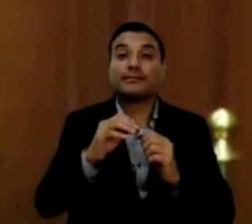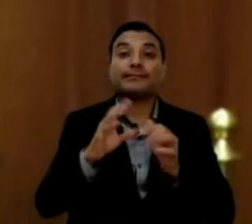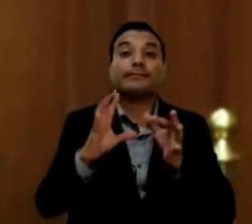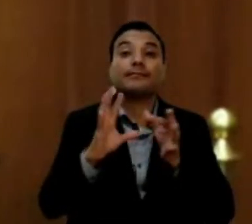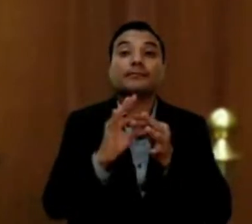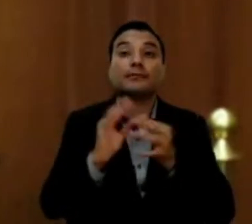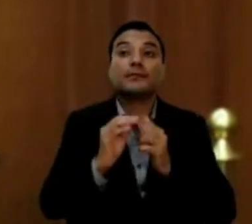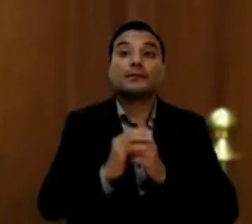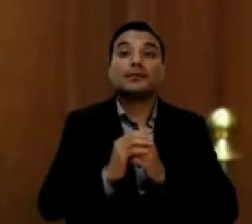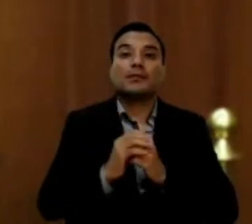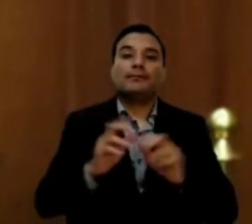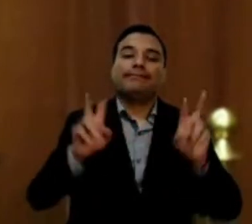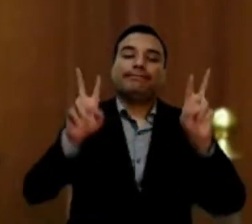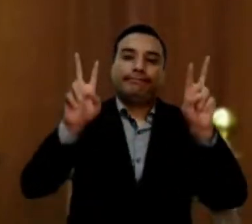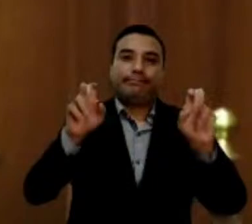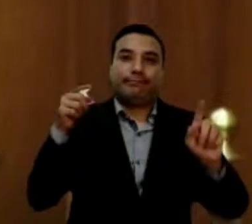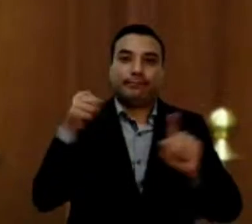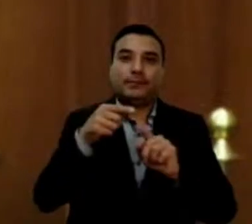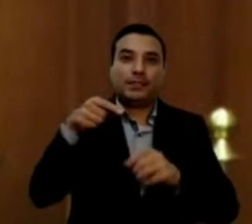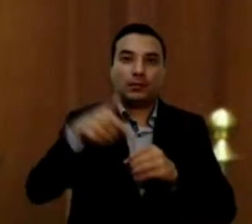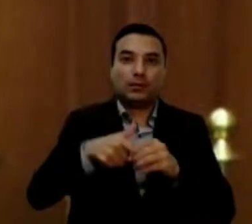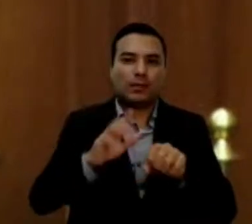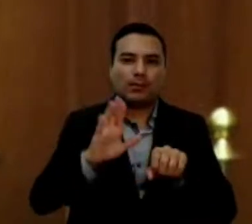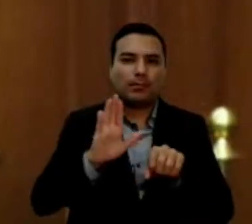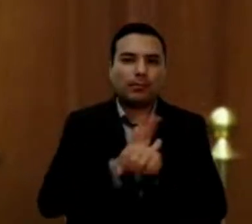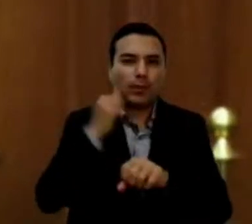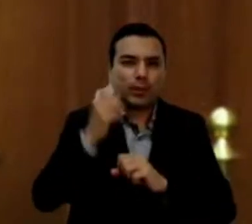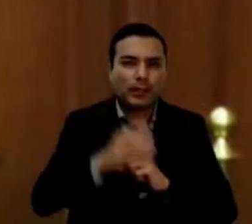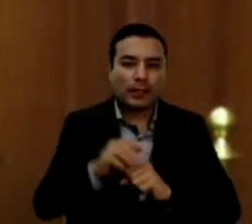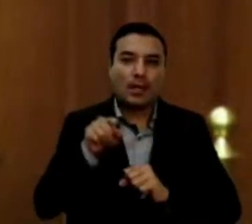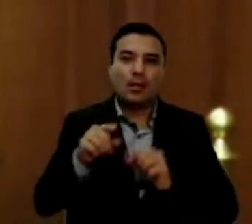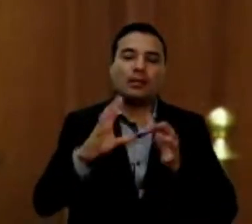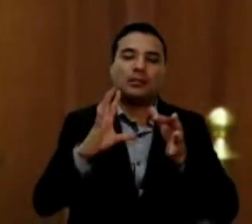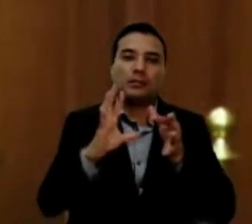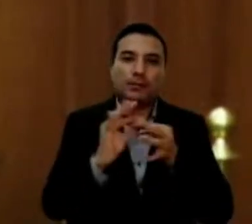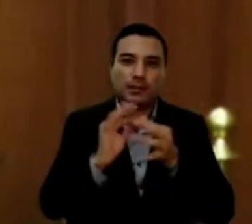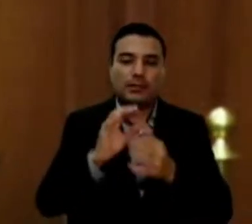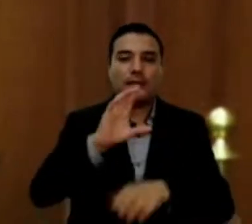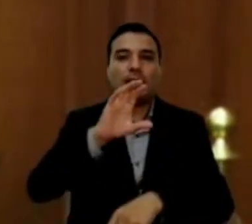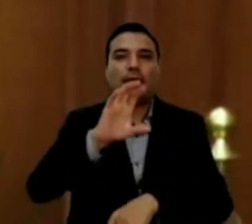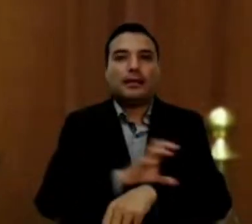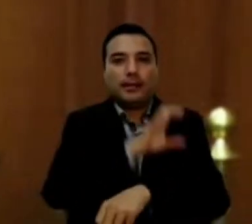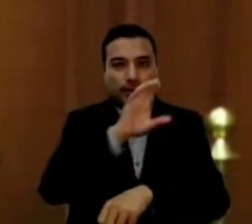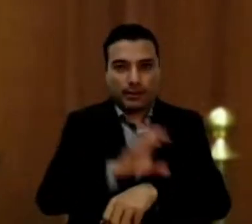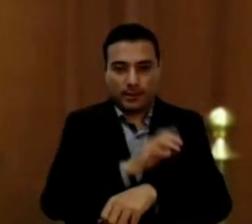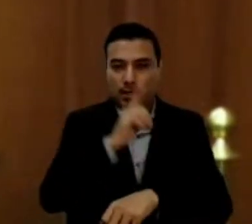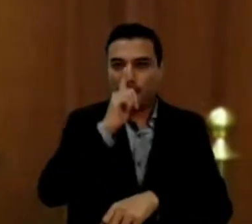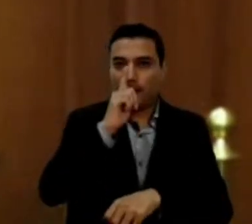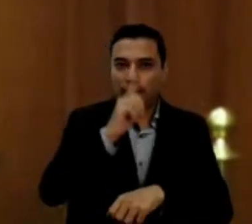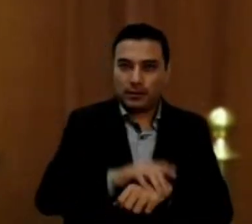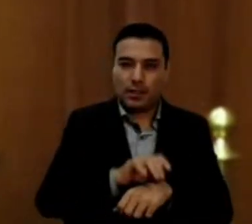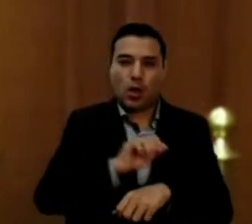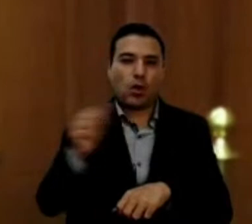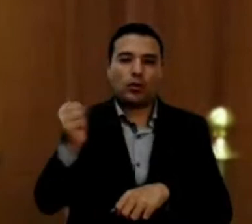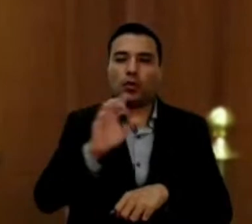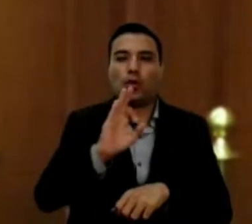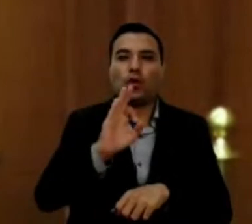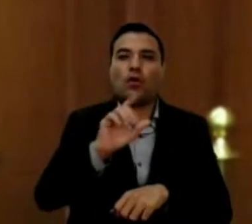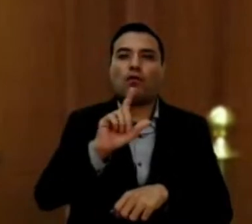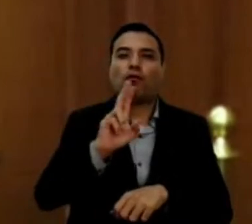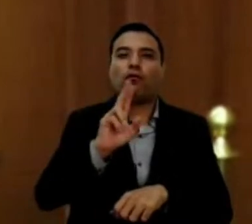de gasolina, ya que se hace referencia a la energía eléctrica y cualquier otro fluido. Pero para el asunto que nos ocupa, que